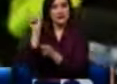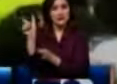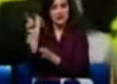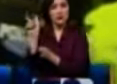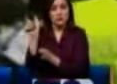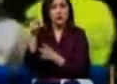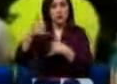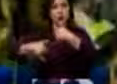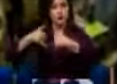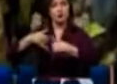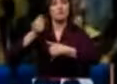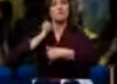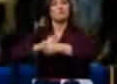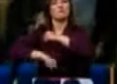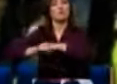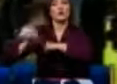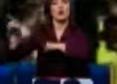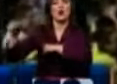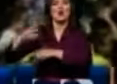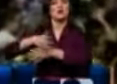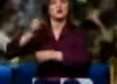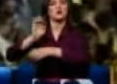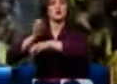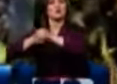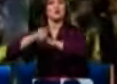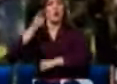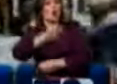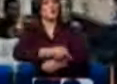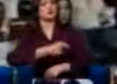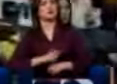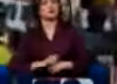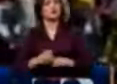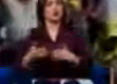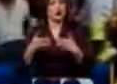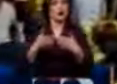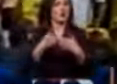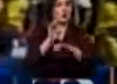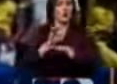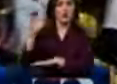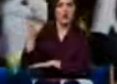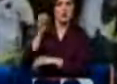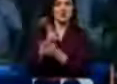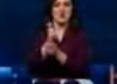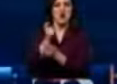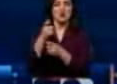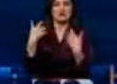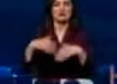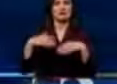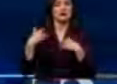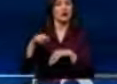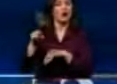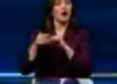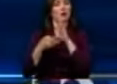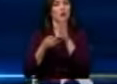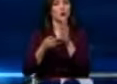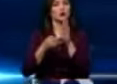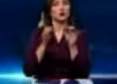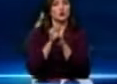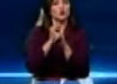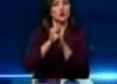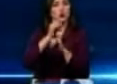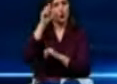a los partidos cumplen disposiciones directas de la FEF y que en el partido entre Ecuador y Colombia se hizo una compra inusual. ¿Alguna entidad de